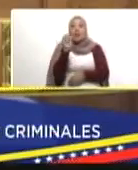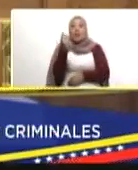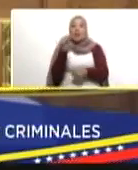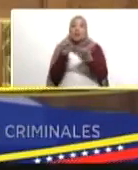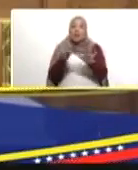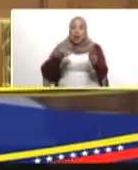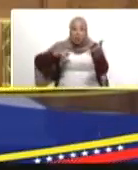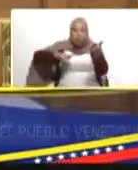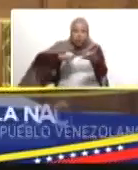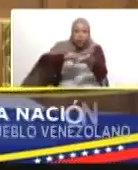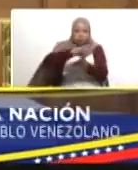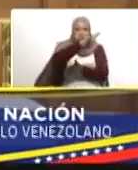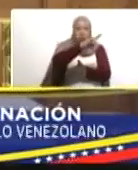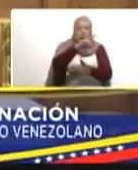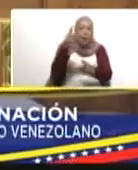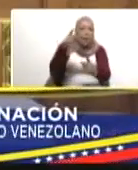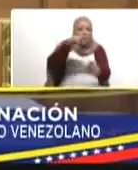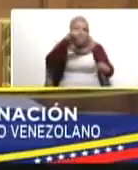f1